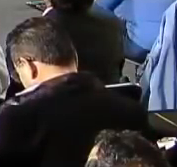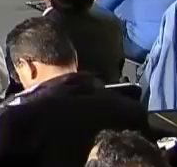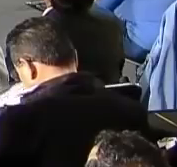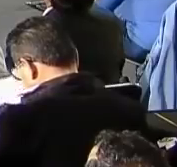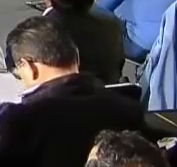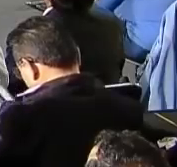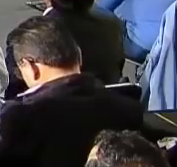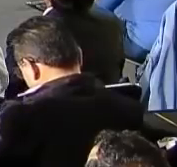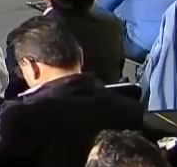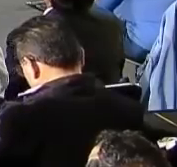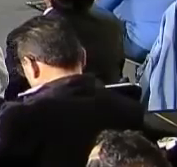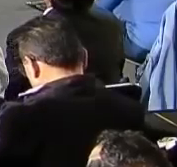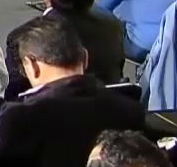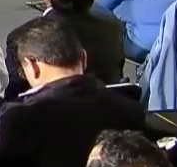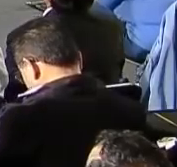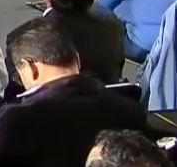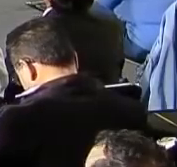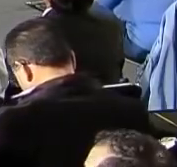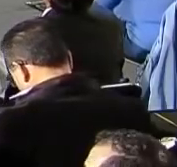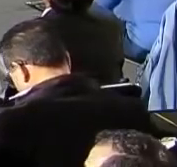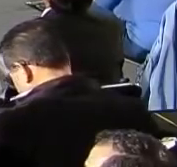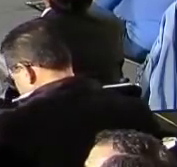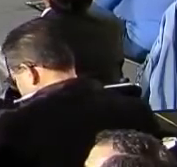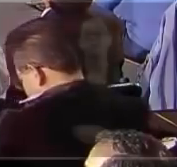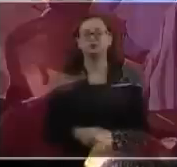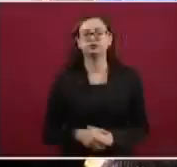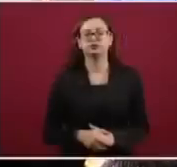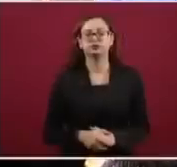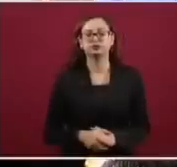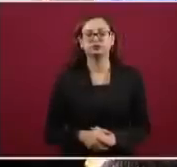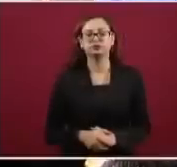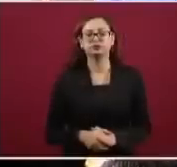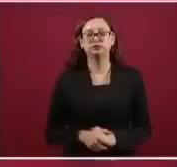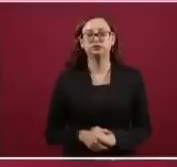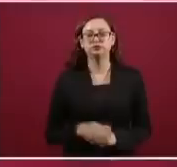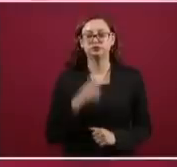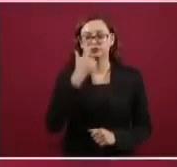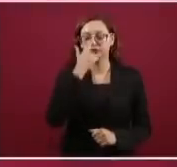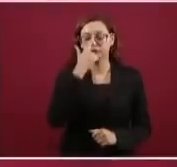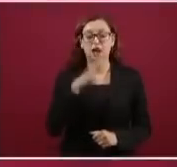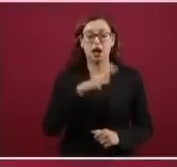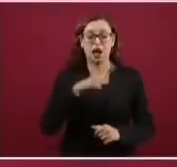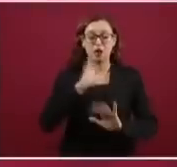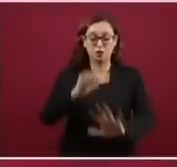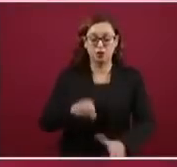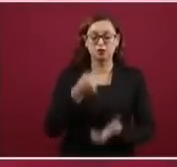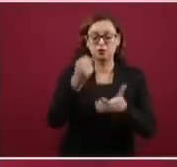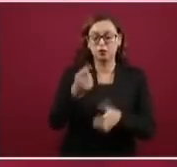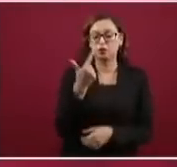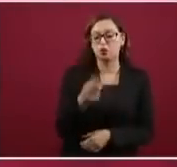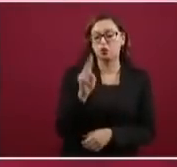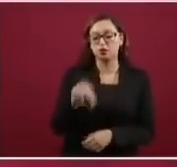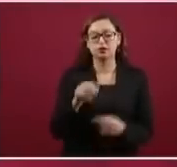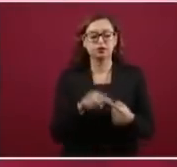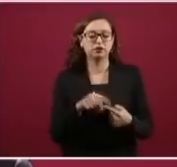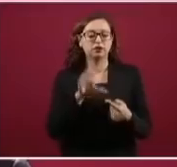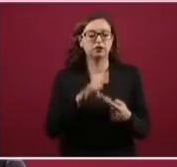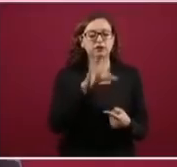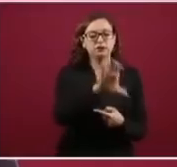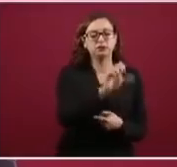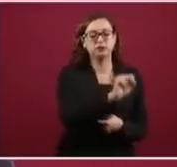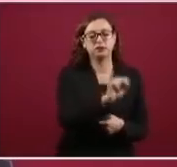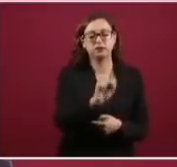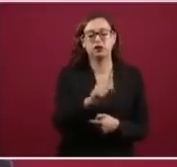guardia nacional de 56 mil millones de pesos el presupuesto de la guardia nacional se encuentra en tres áreas distintas en la secretaria de seguridad